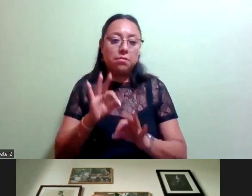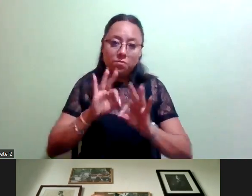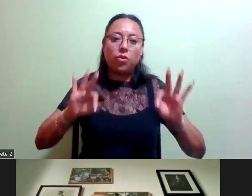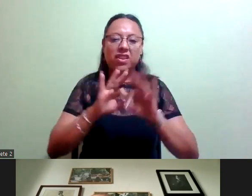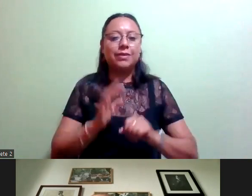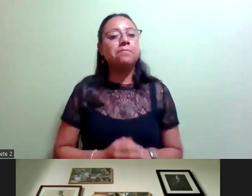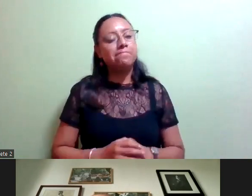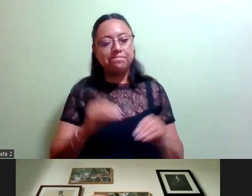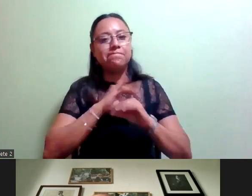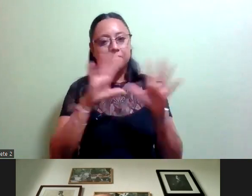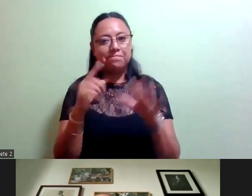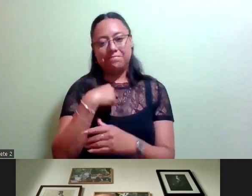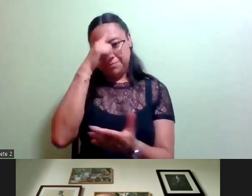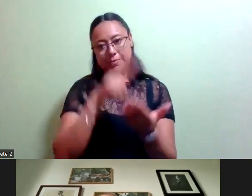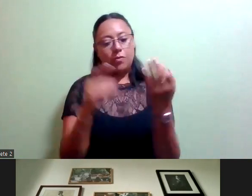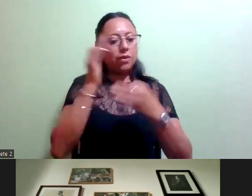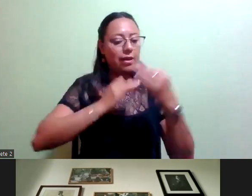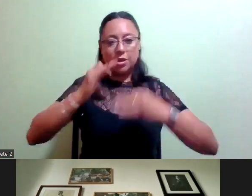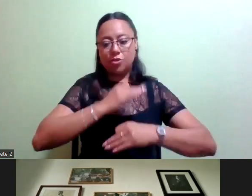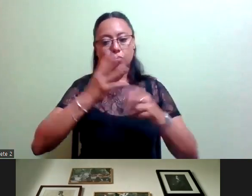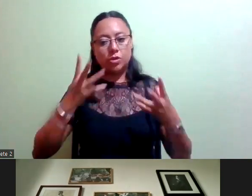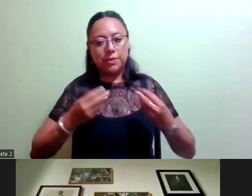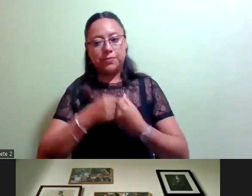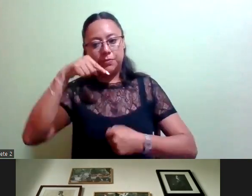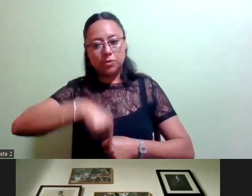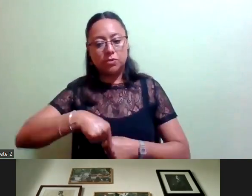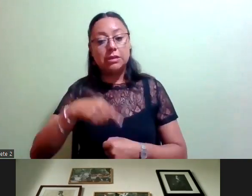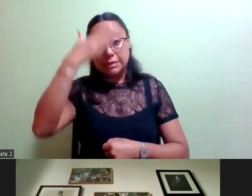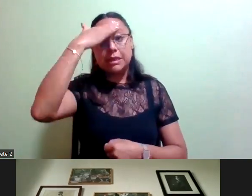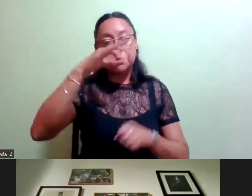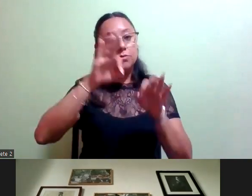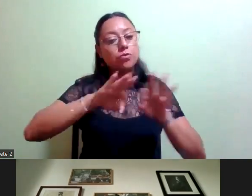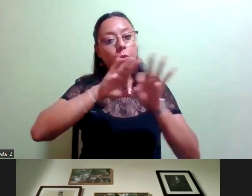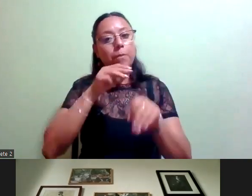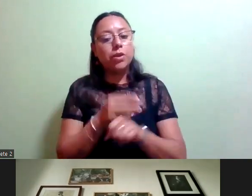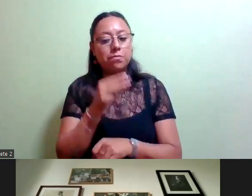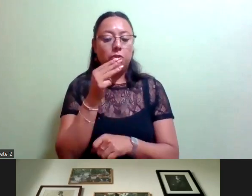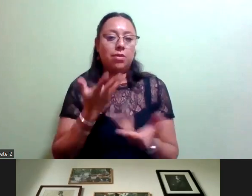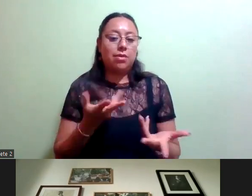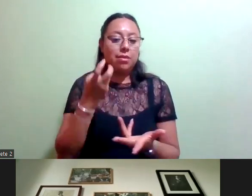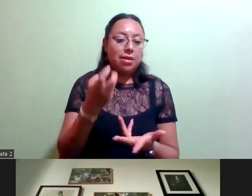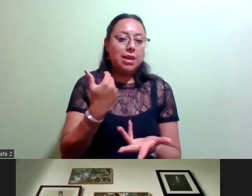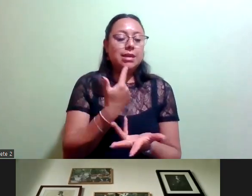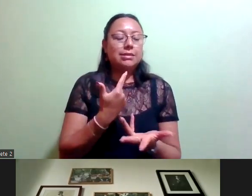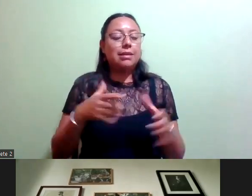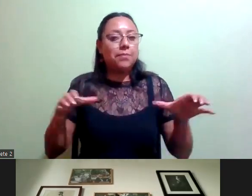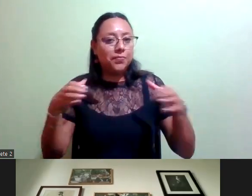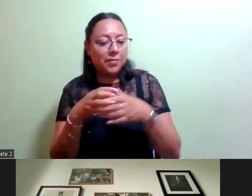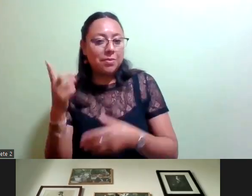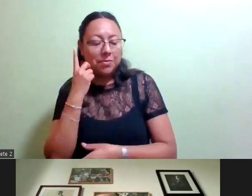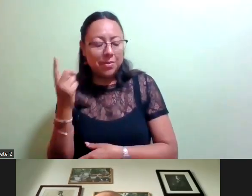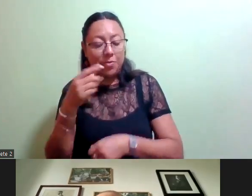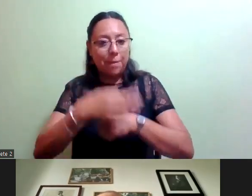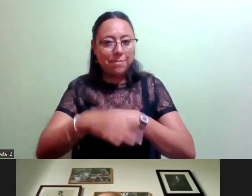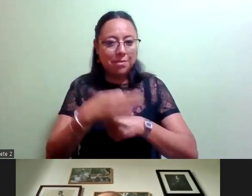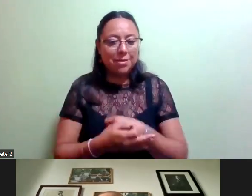Definitivamente, yo creo que todas y todos los que estamos aquí sabemos de la importancia de este Parlamento por el que luchamos mucho que se diera a cabo